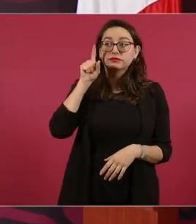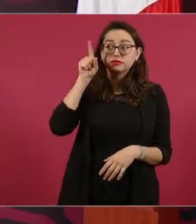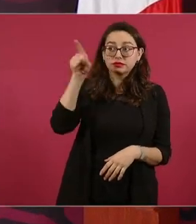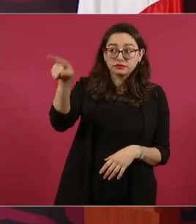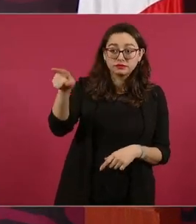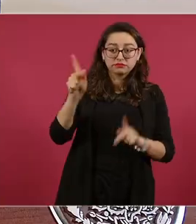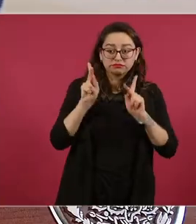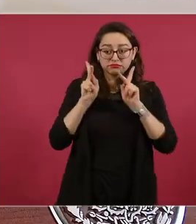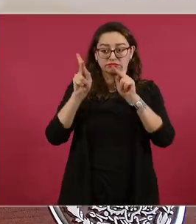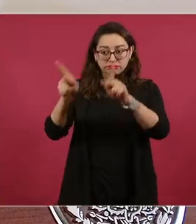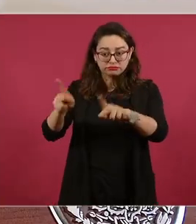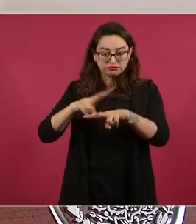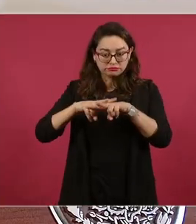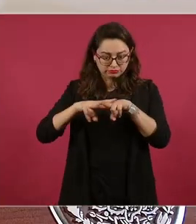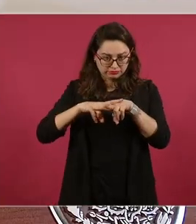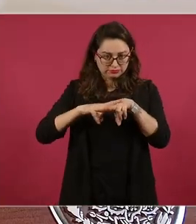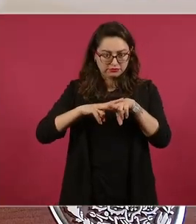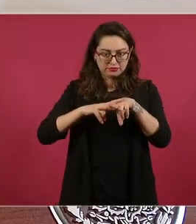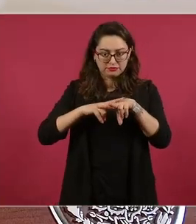Pero lo vi